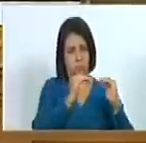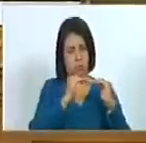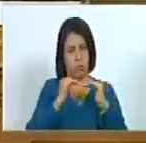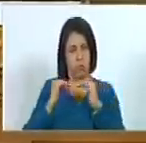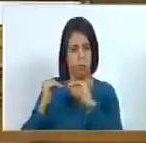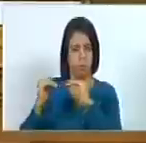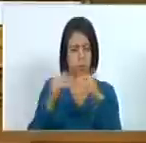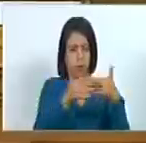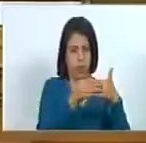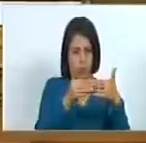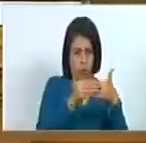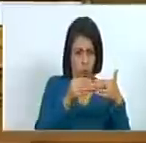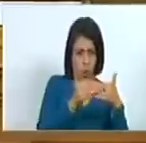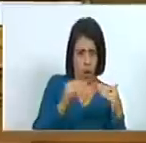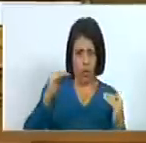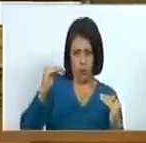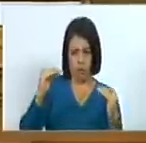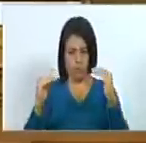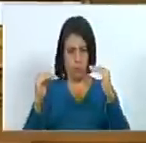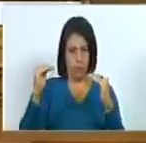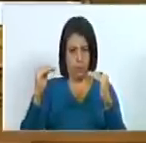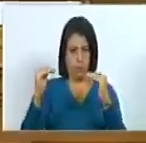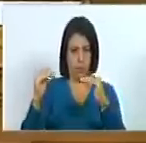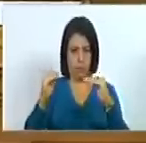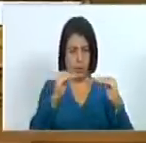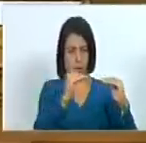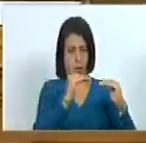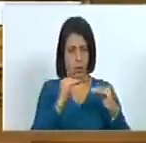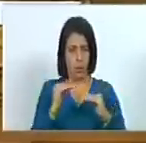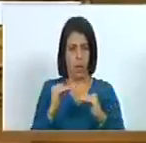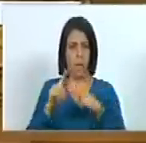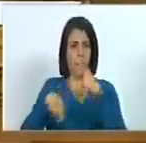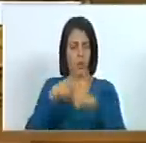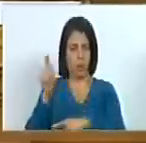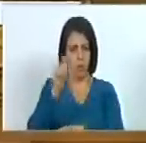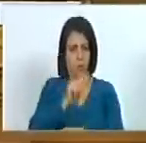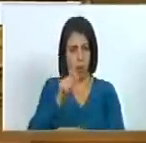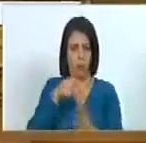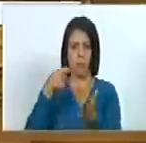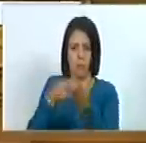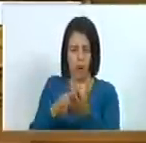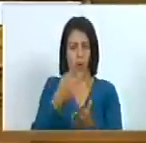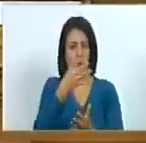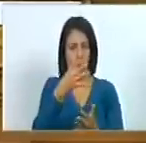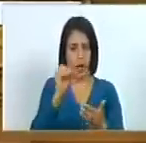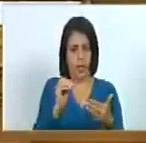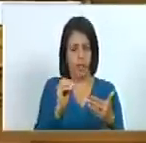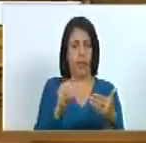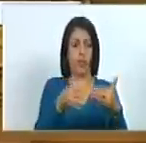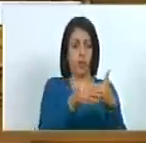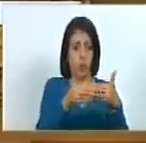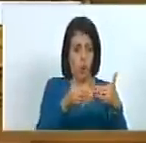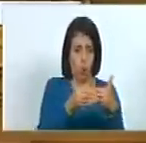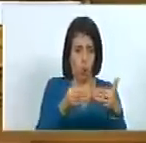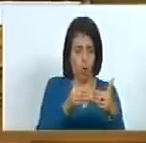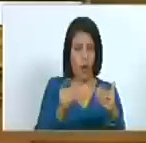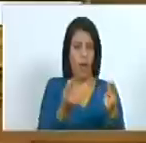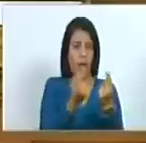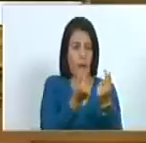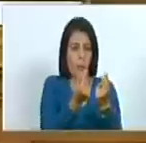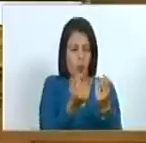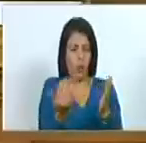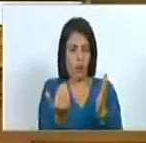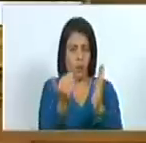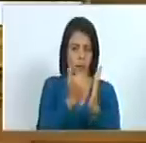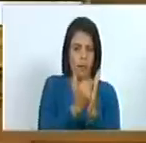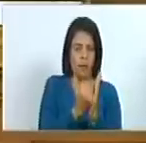divisa norteamericana, pues el mes que viene va a recibir otra vez $40 en cesta ticket, indexado a bolívares. Y